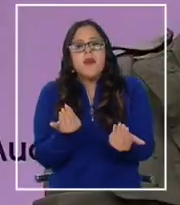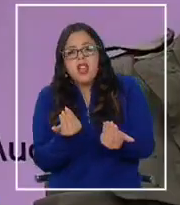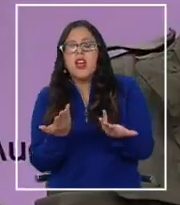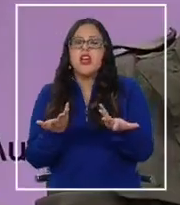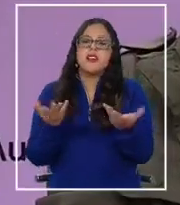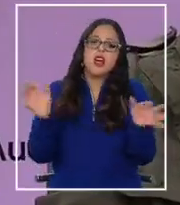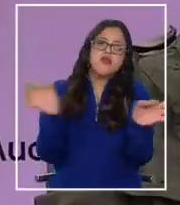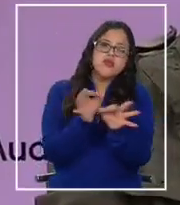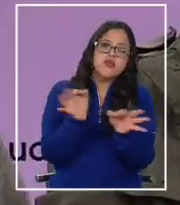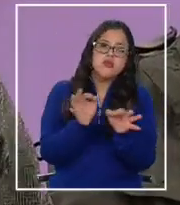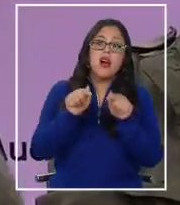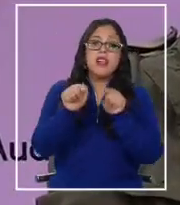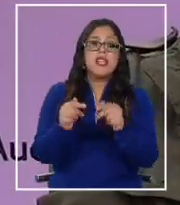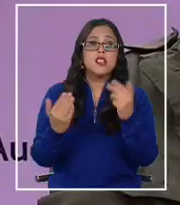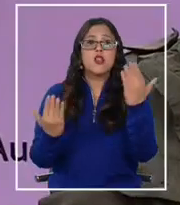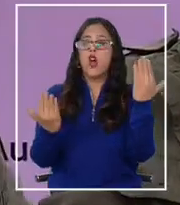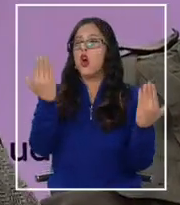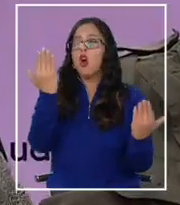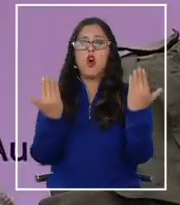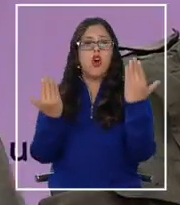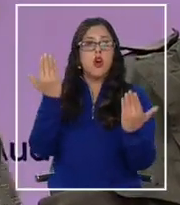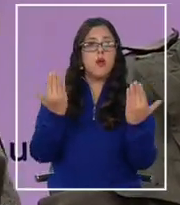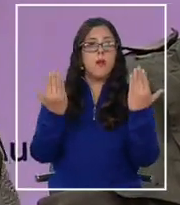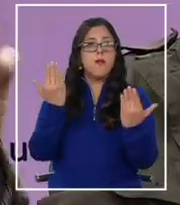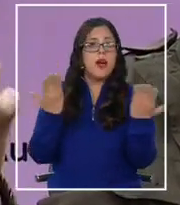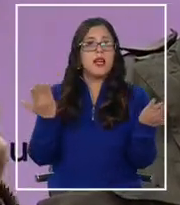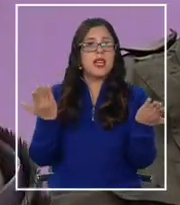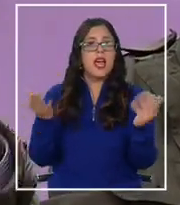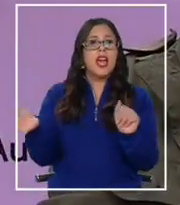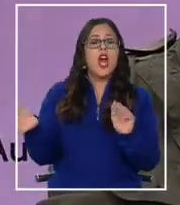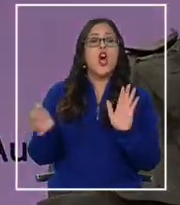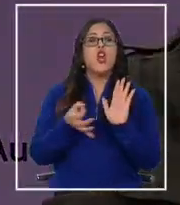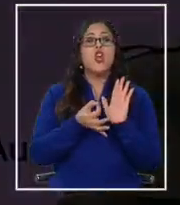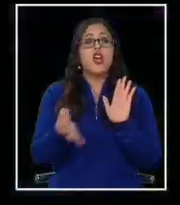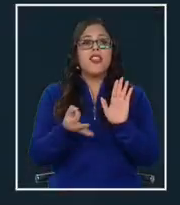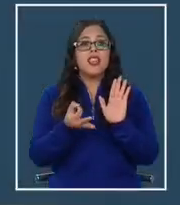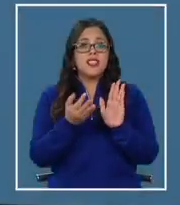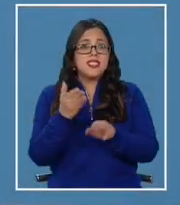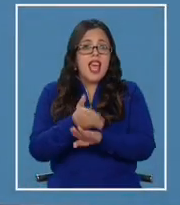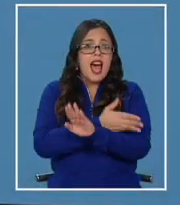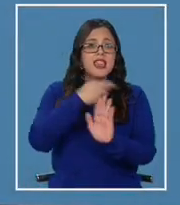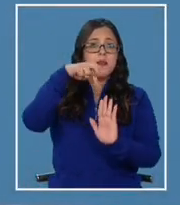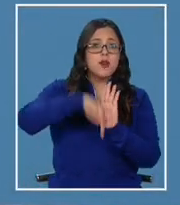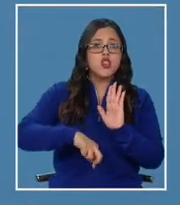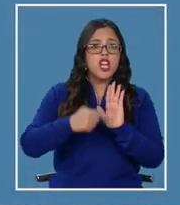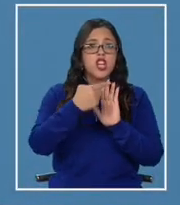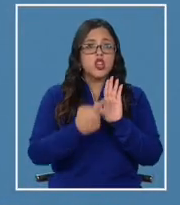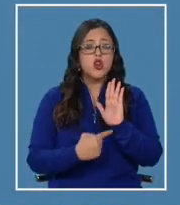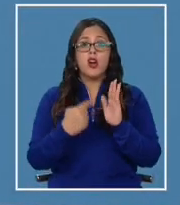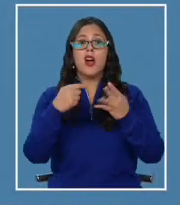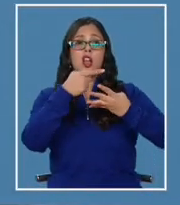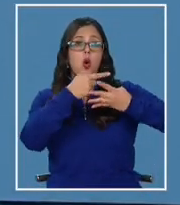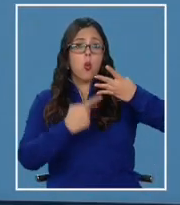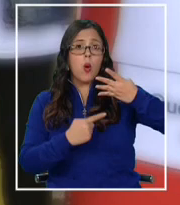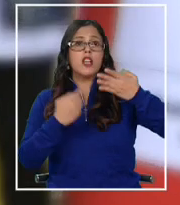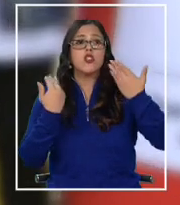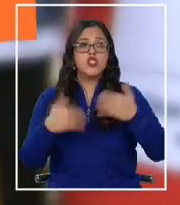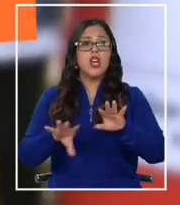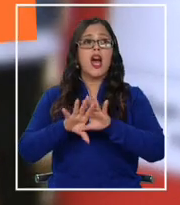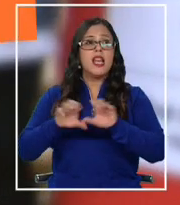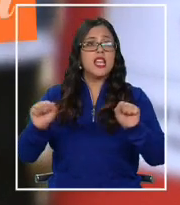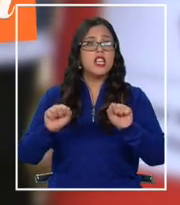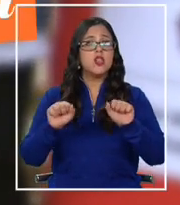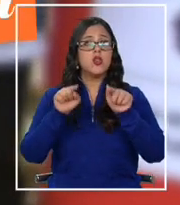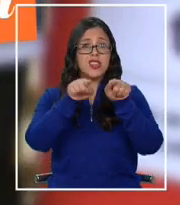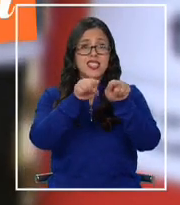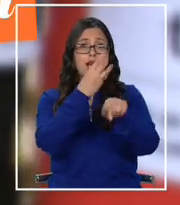después eso se contrasta respecto a lo que dice el anteproyecto en esos términos. Los 4 mecanismos ya están operativos a través de